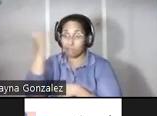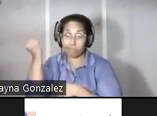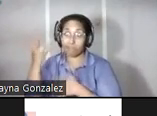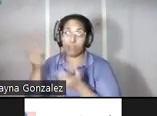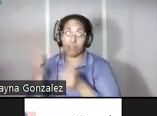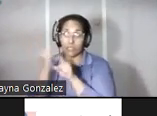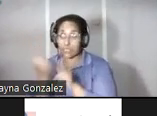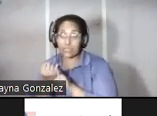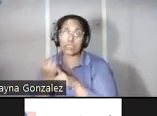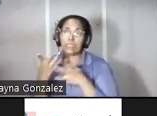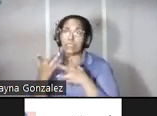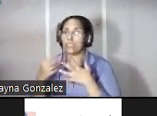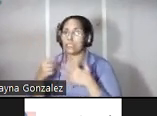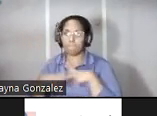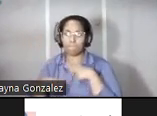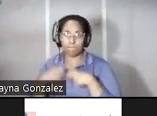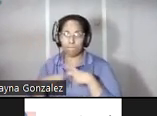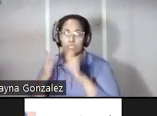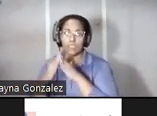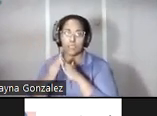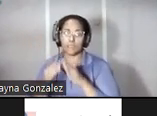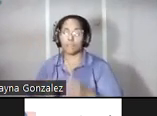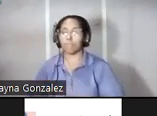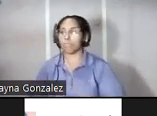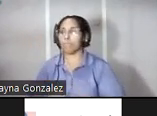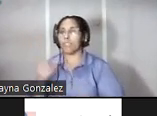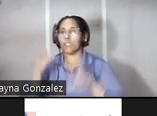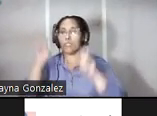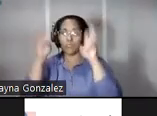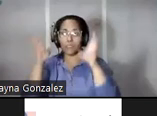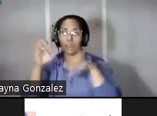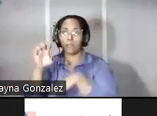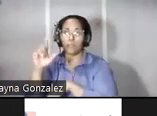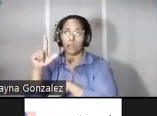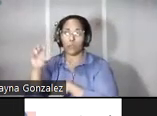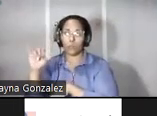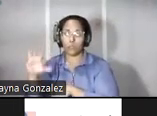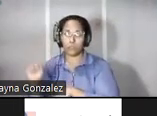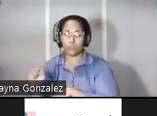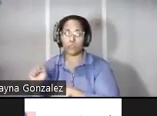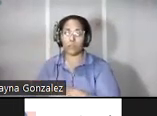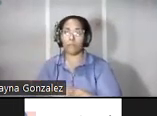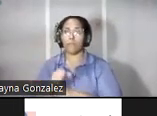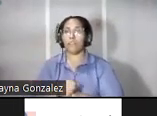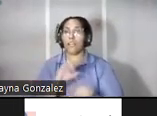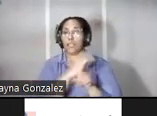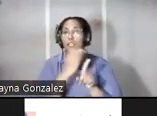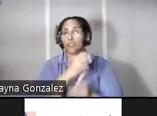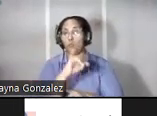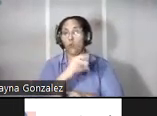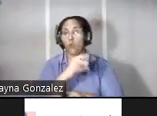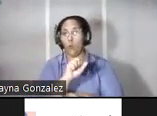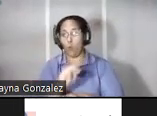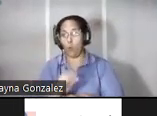de la situación por la que atravesaban estas personas. Ese era el temor que sentía Eloísa en el caso de Juan y su